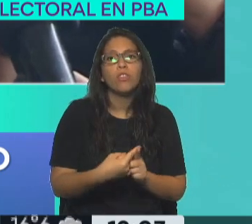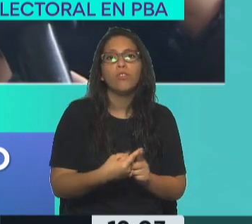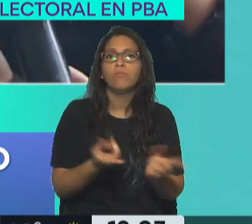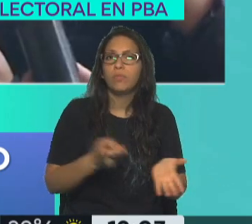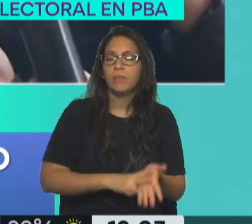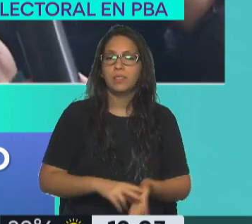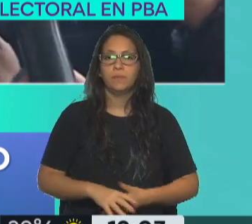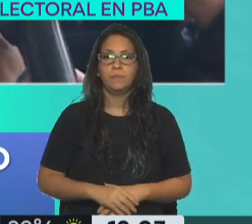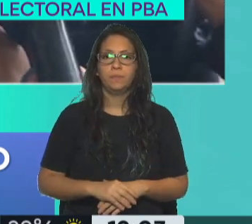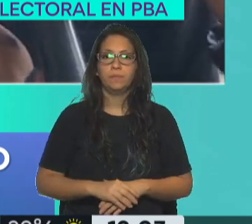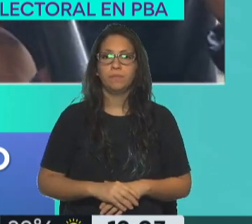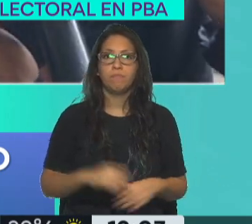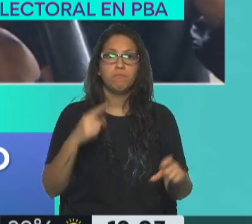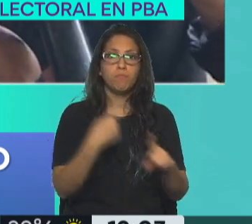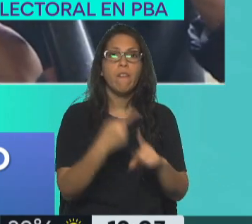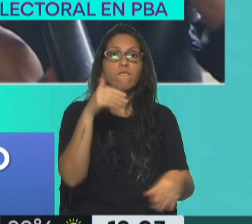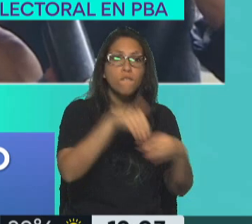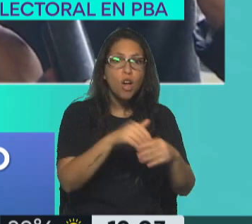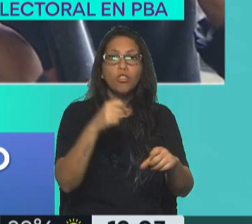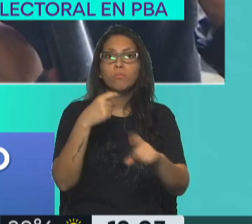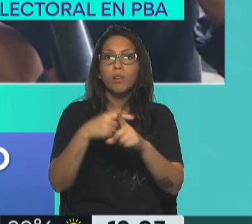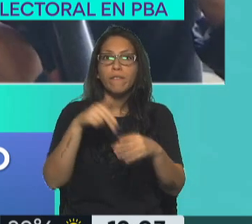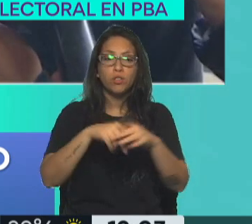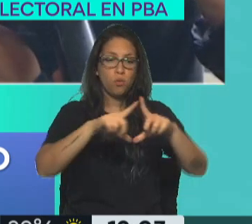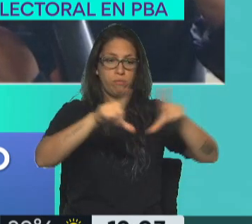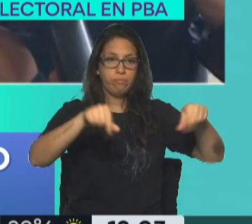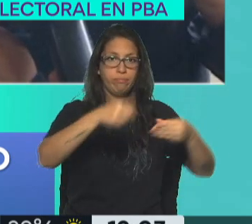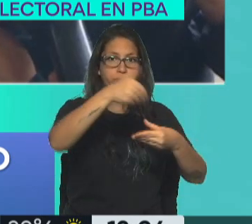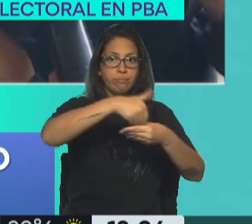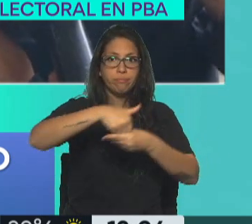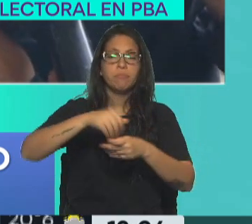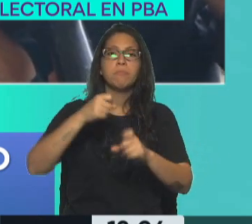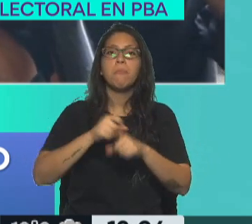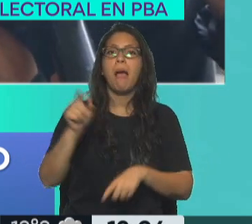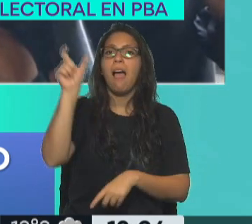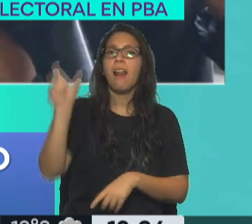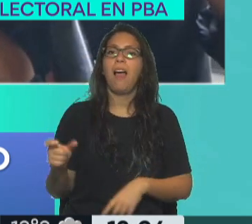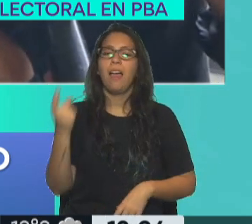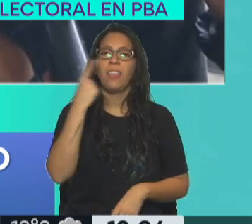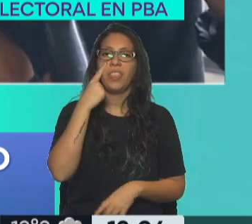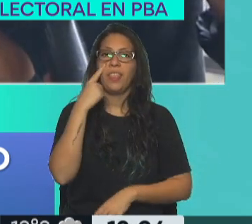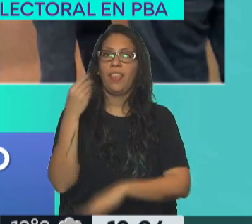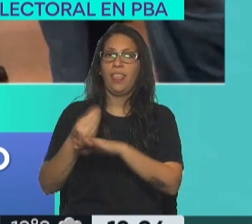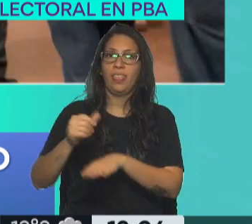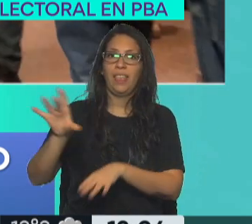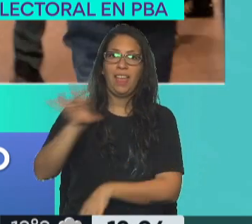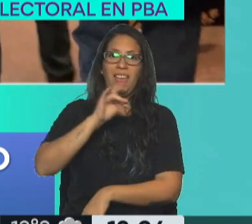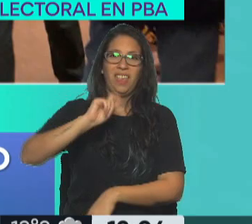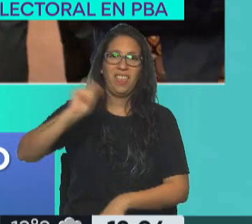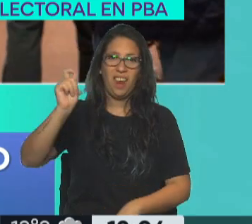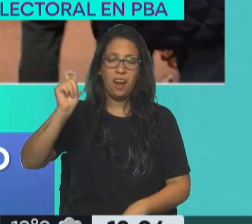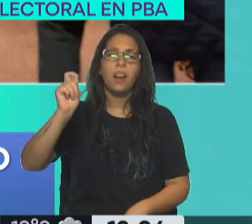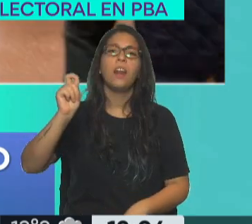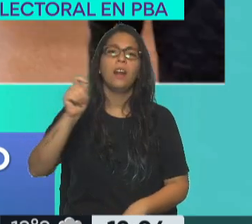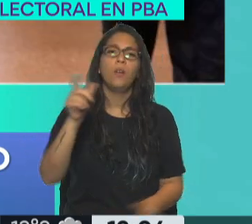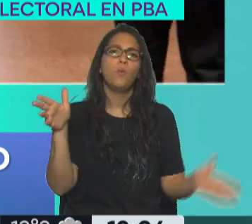urnas. Es voto por voto para la categoría de intendente, y se hace